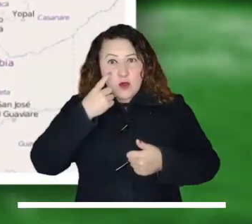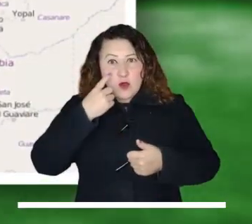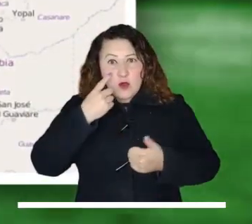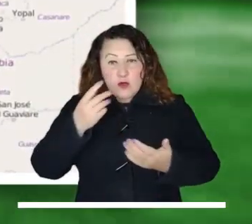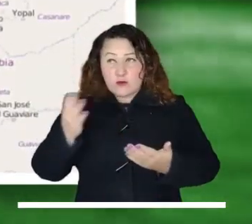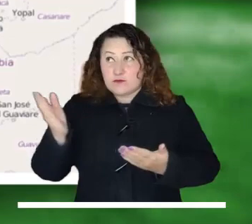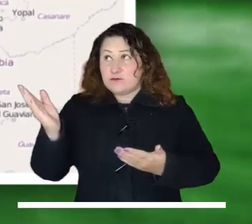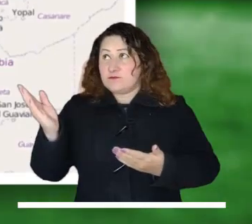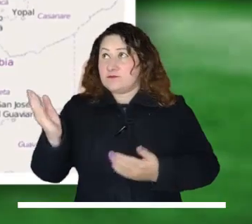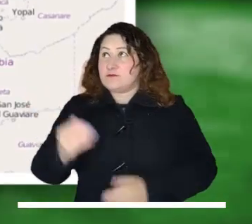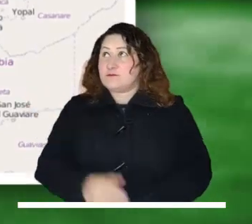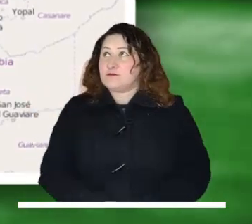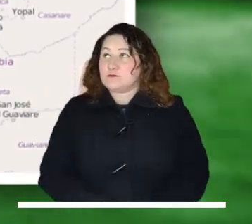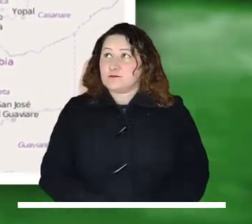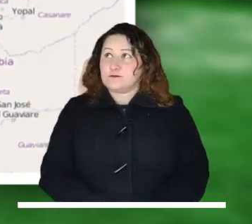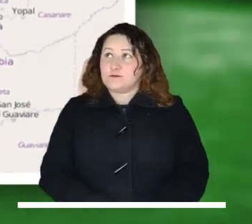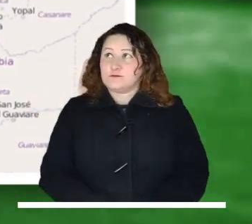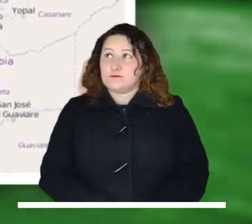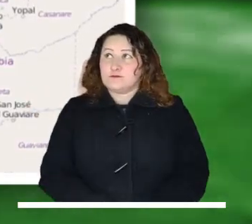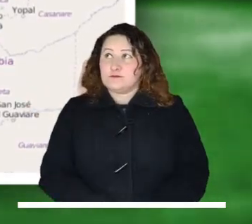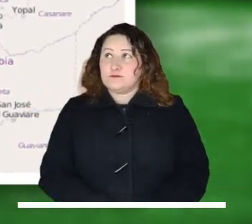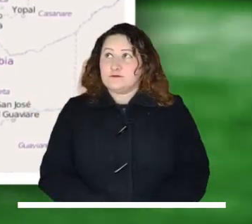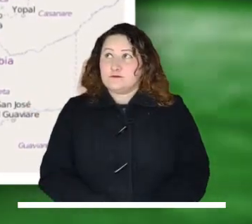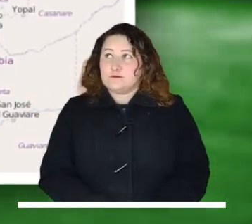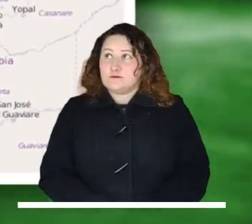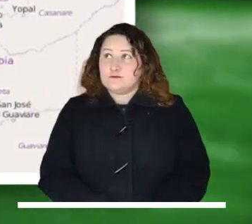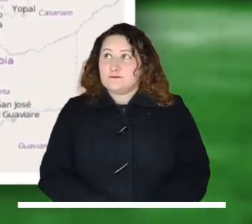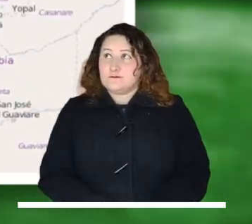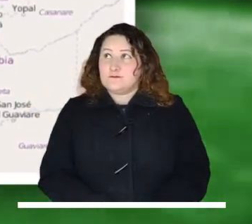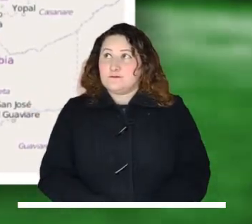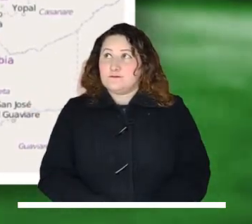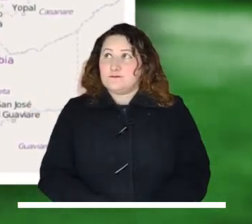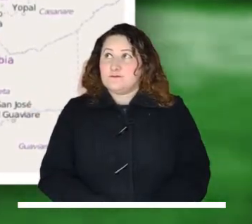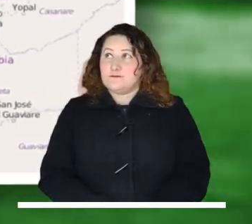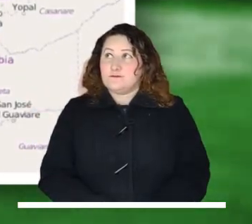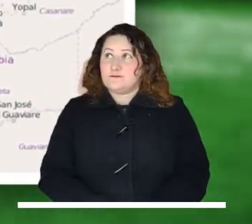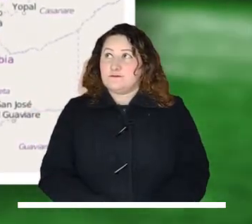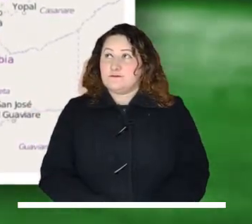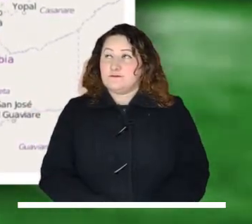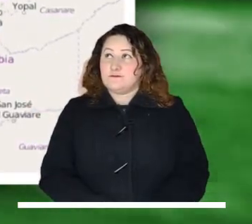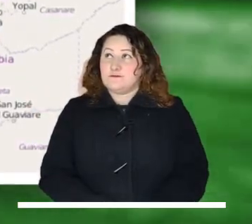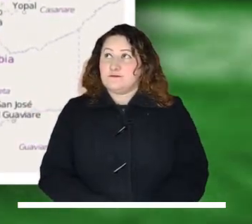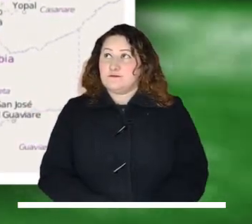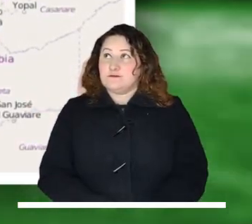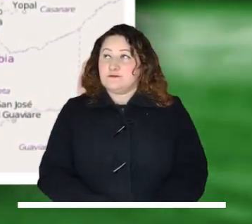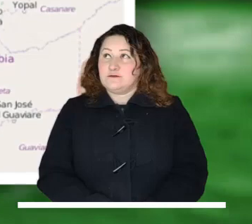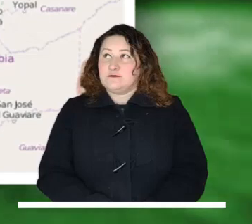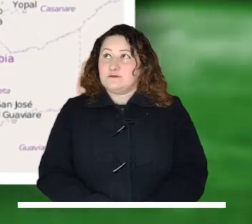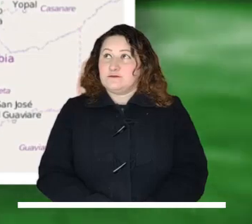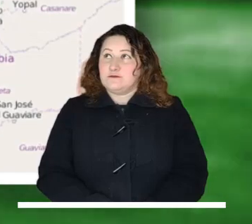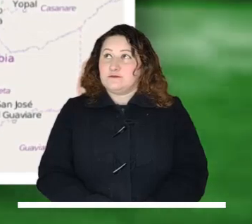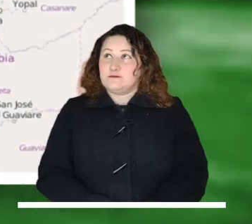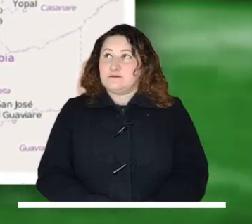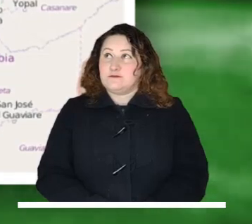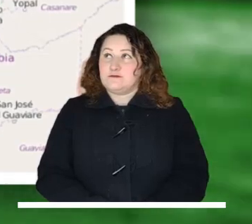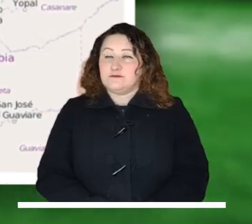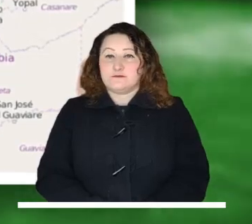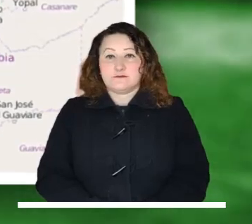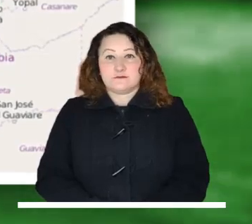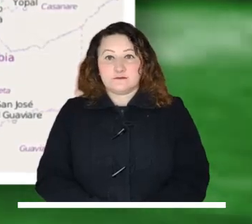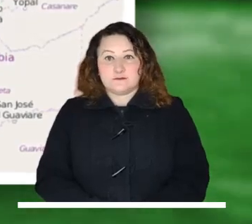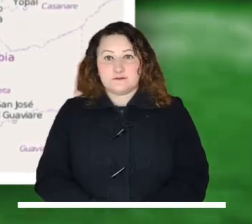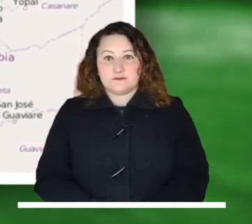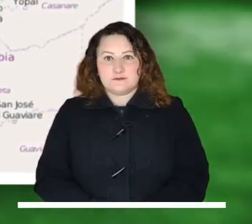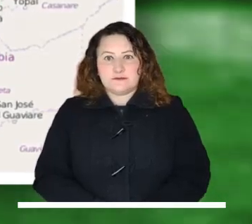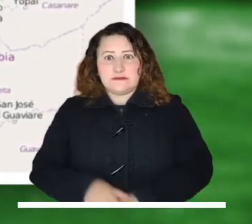alerta roja por la persistencia del trasvase del caudal hacia el Bajo San Jorge en San Jacinto del Cauca, Bolívar.